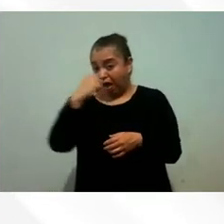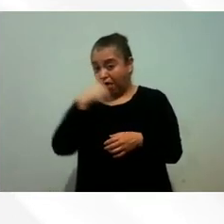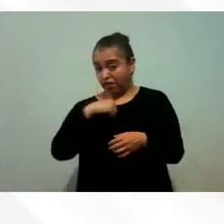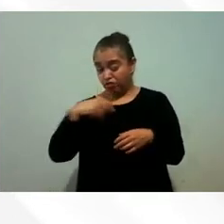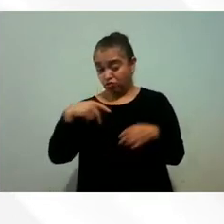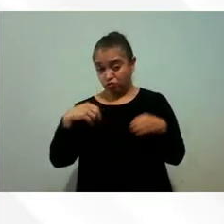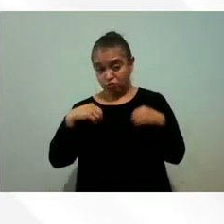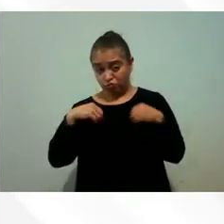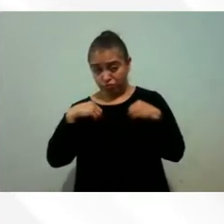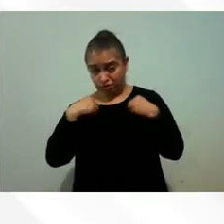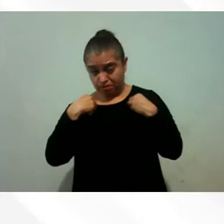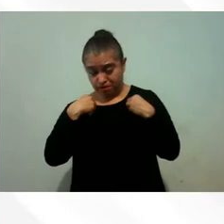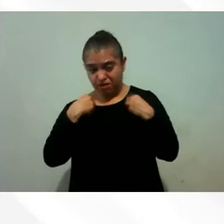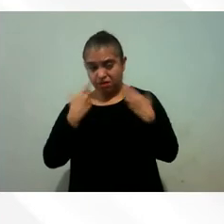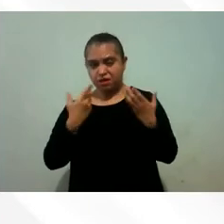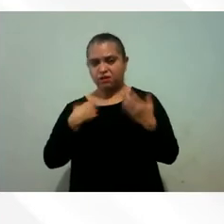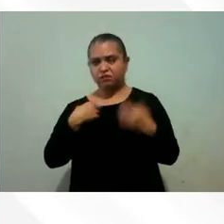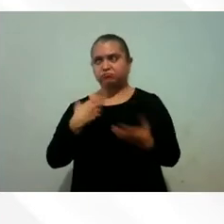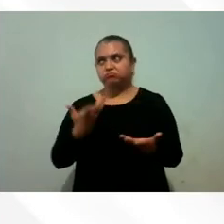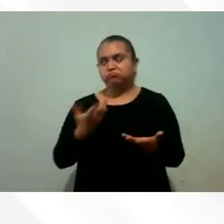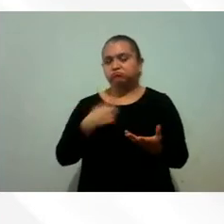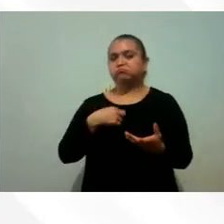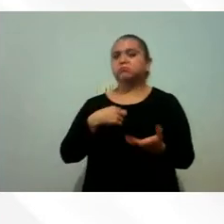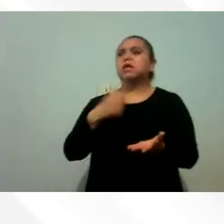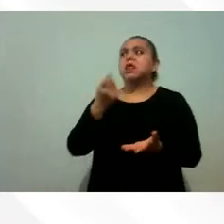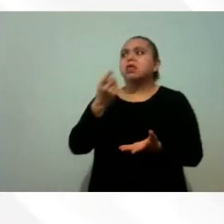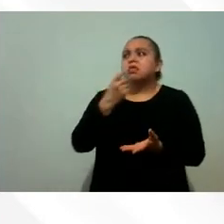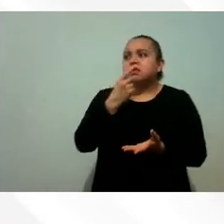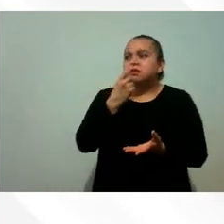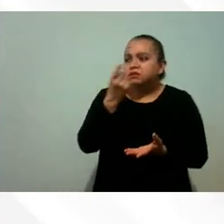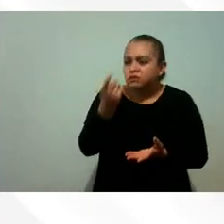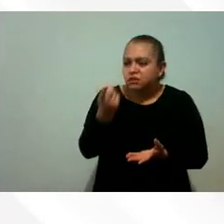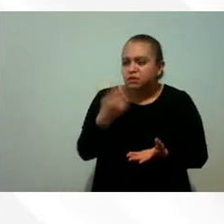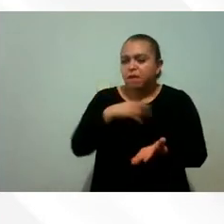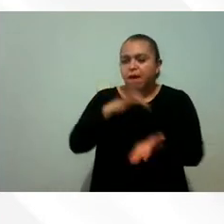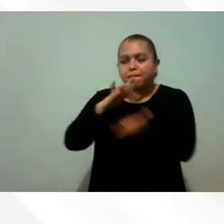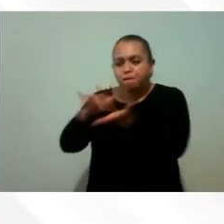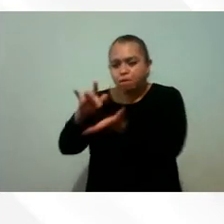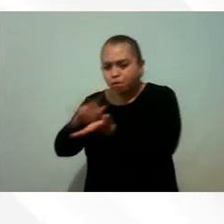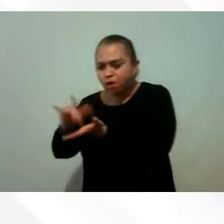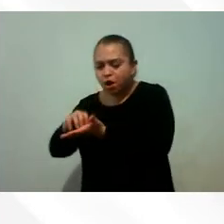nombrarlas, identificarlas, para también poder ayudar a los demás a que puedan hacer este proceso.